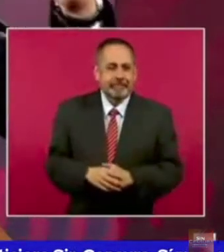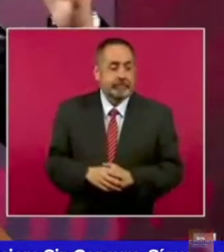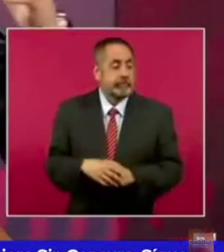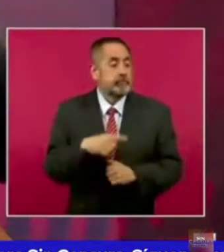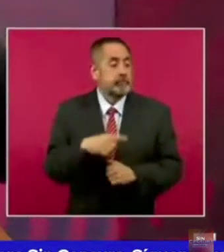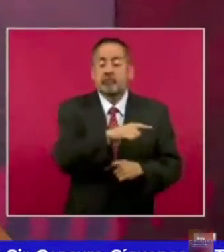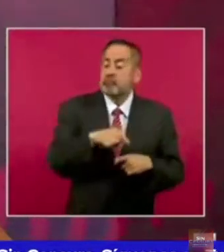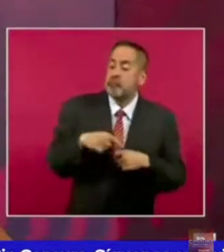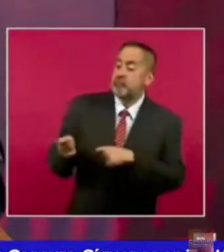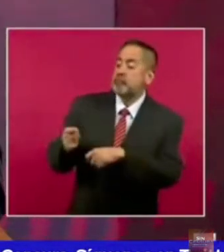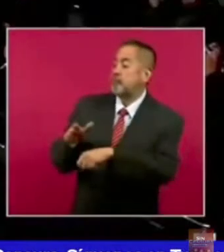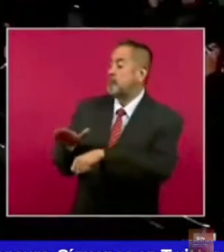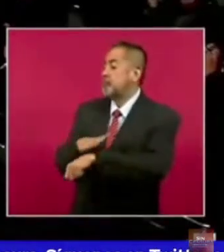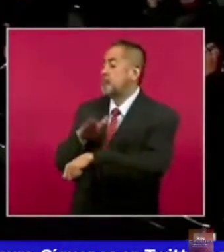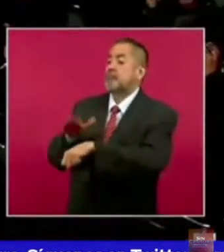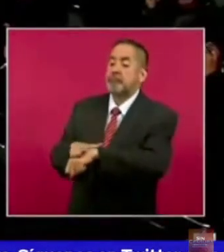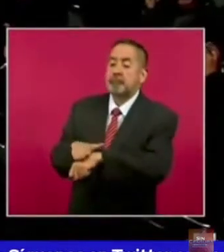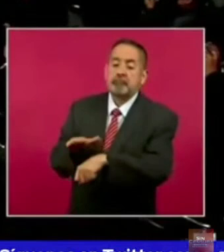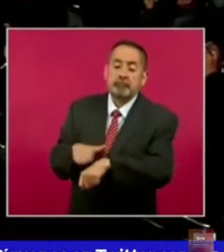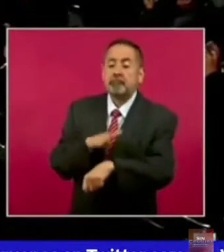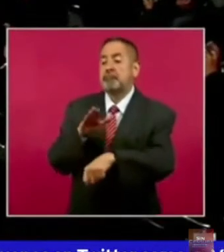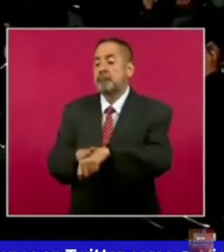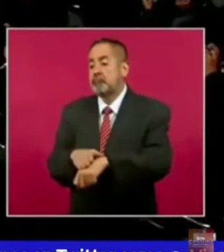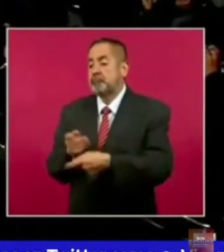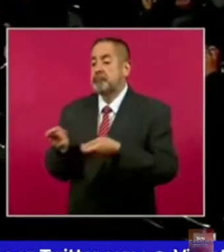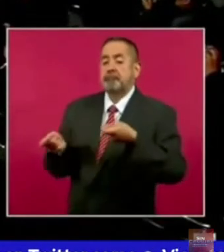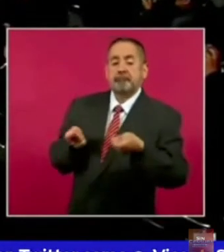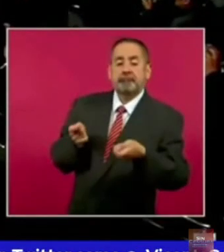Califican, a ver,